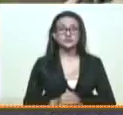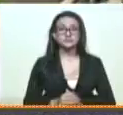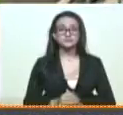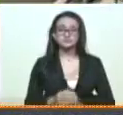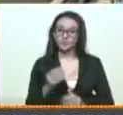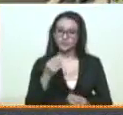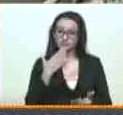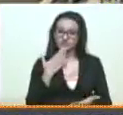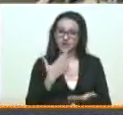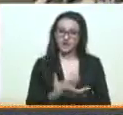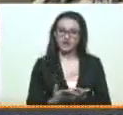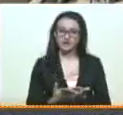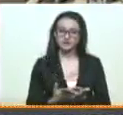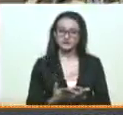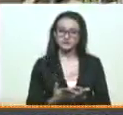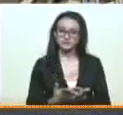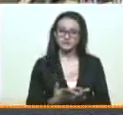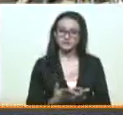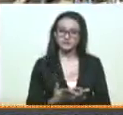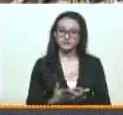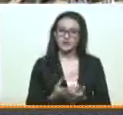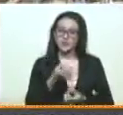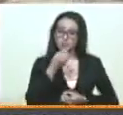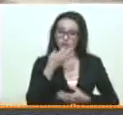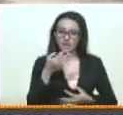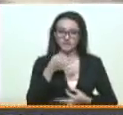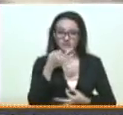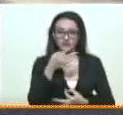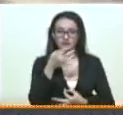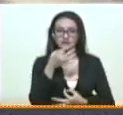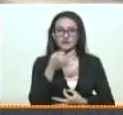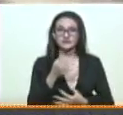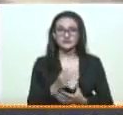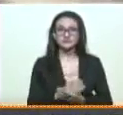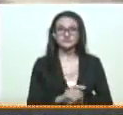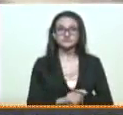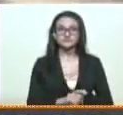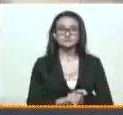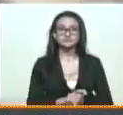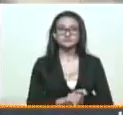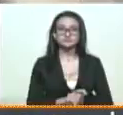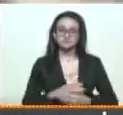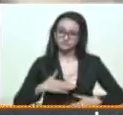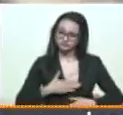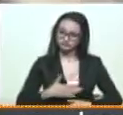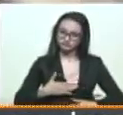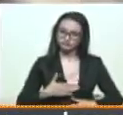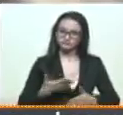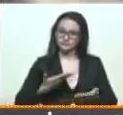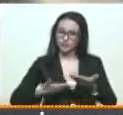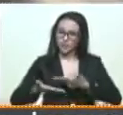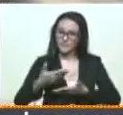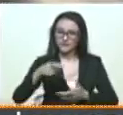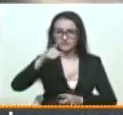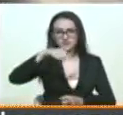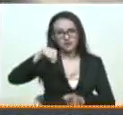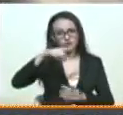Muchas gracias, muy buenas tardes ya. Un placer compartir con todas y todos